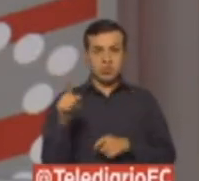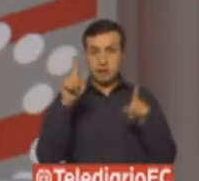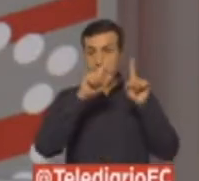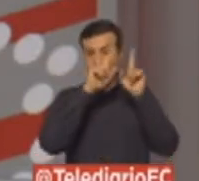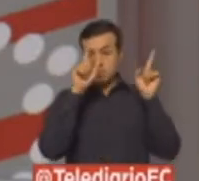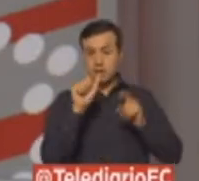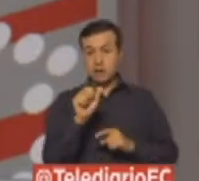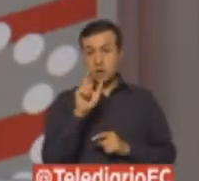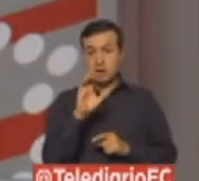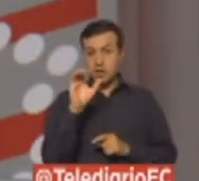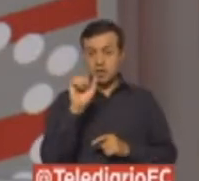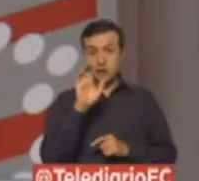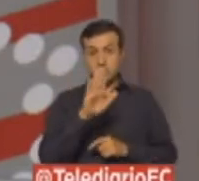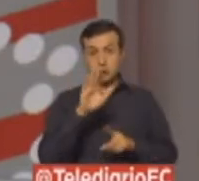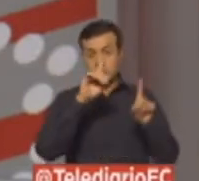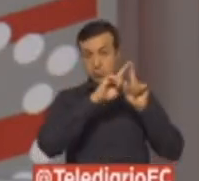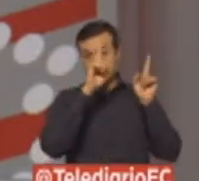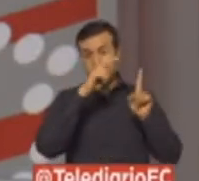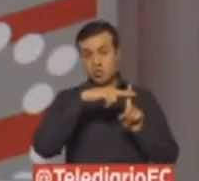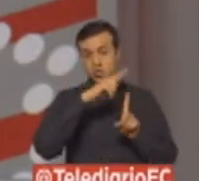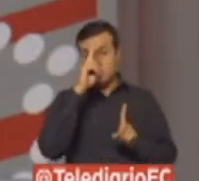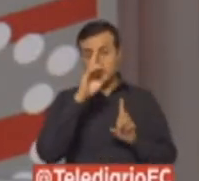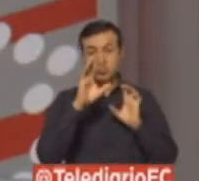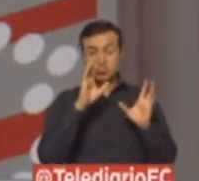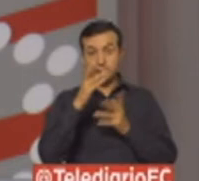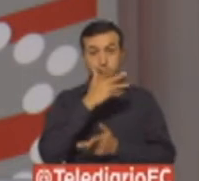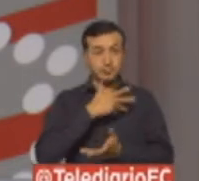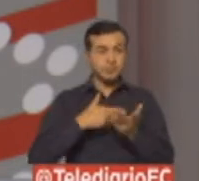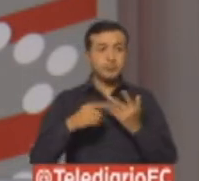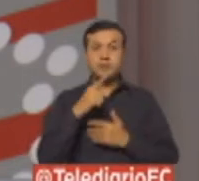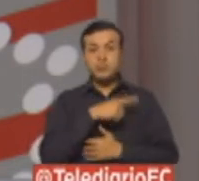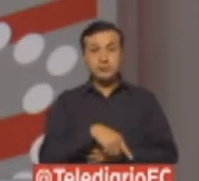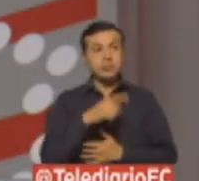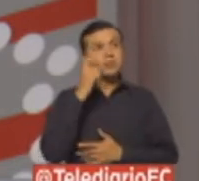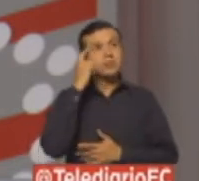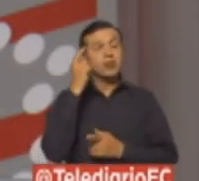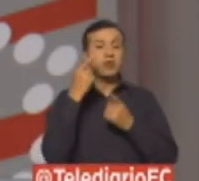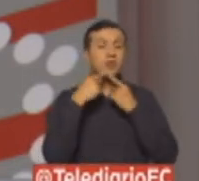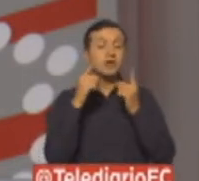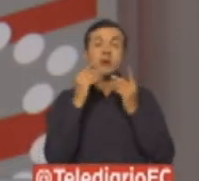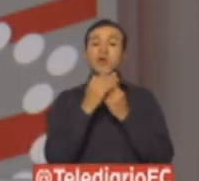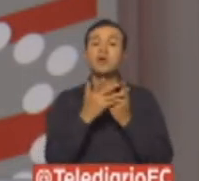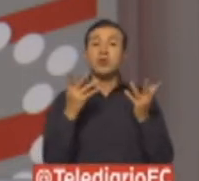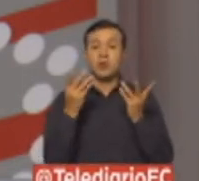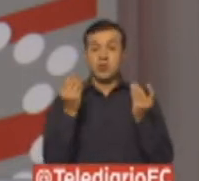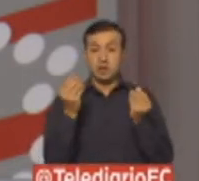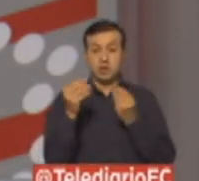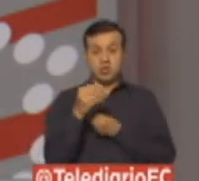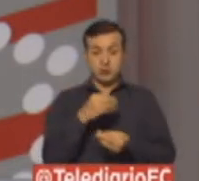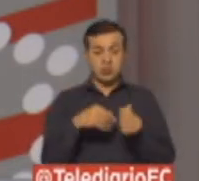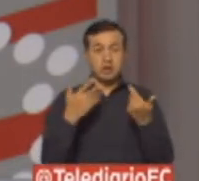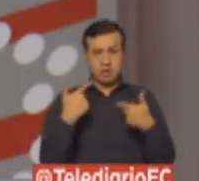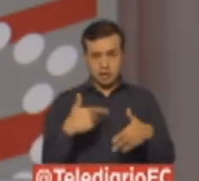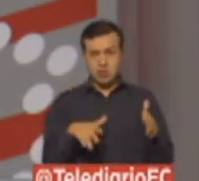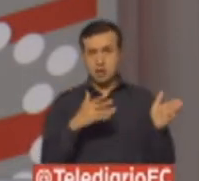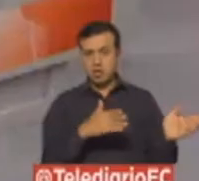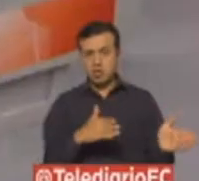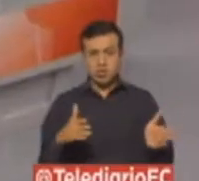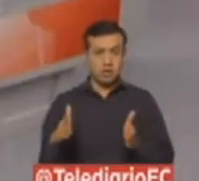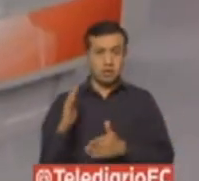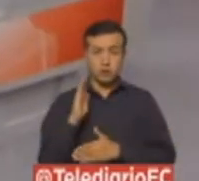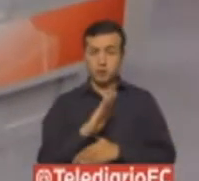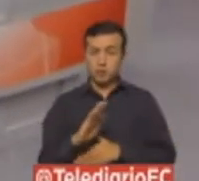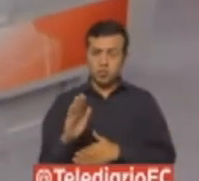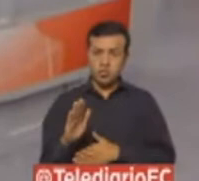que es la embotelladora de coca-cola estuvimos discutiendo estos temas anunciaban las inversiones que ya vienen haciendo en ese